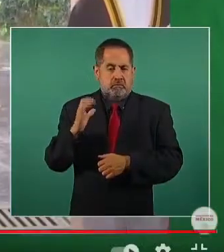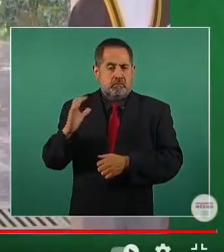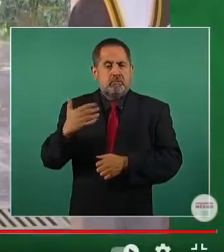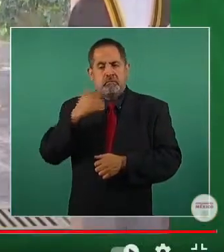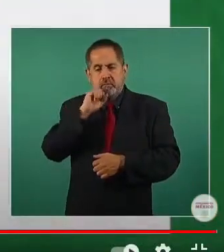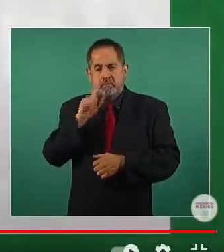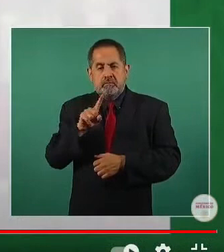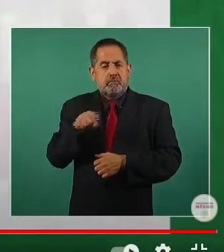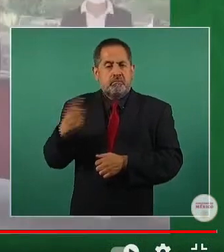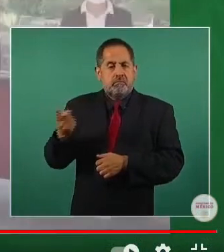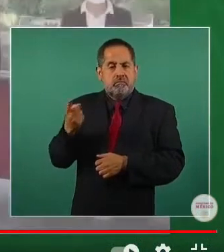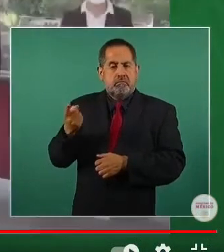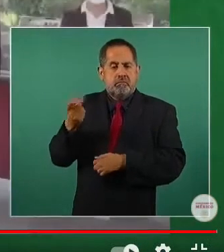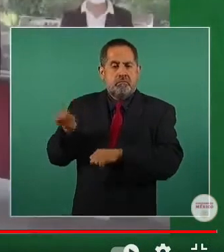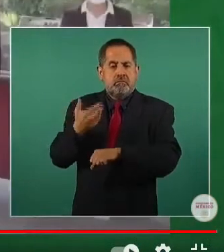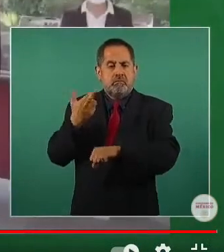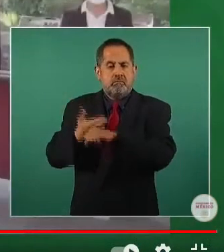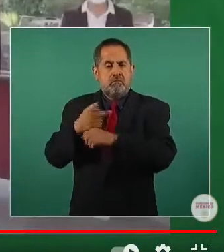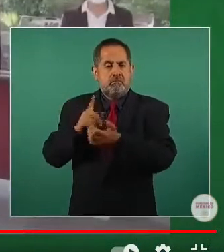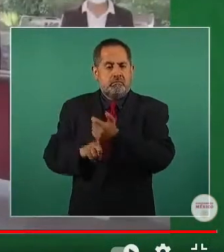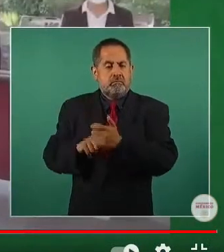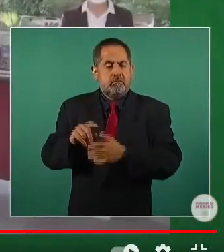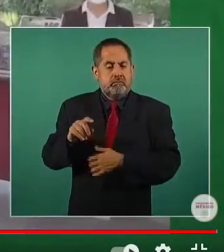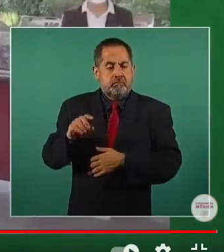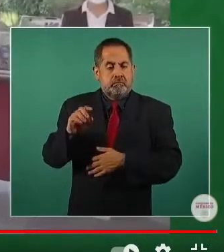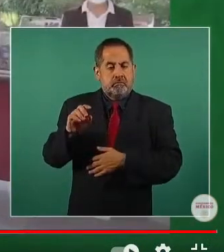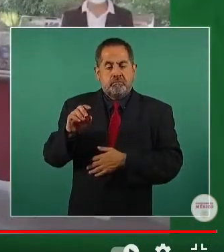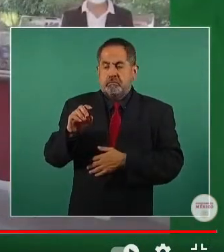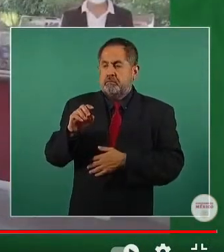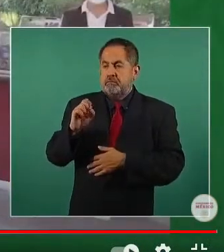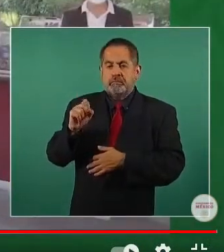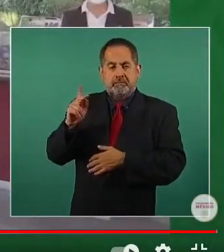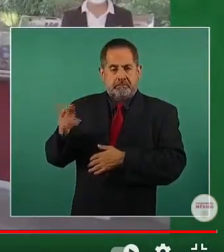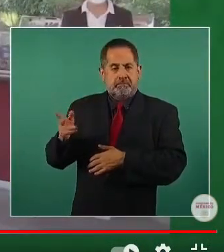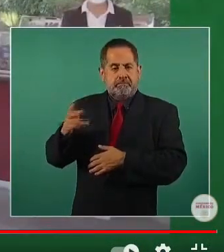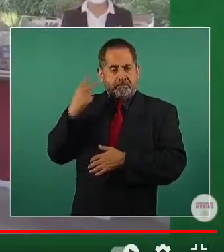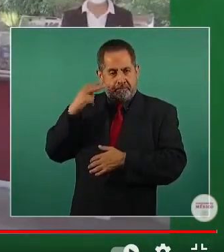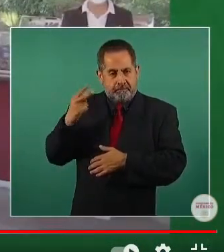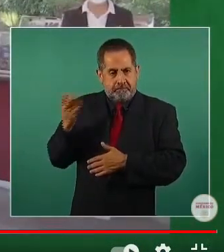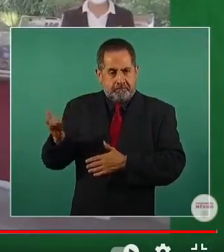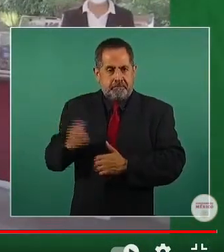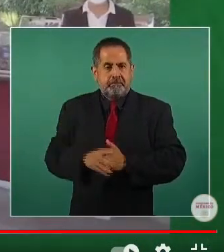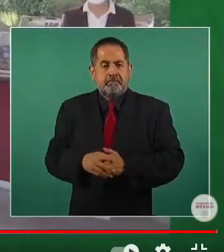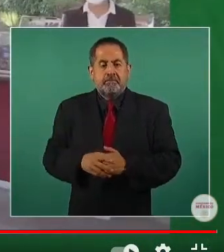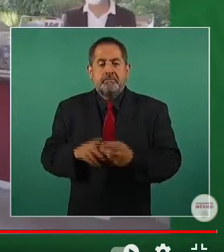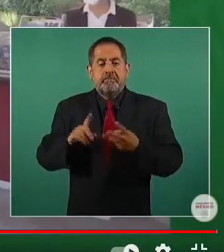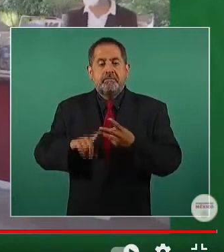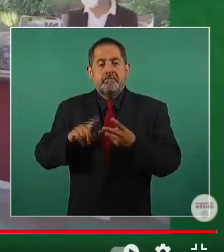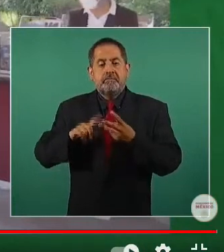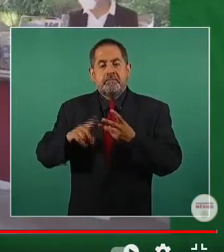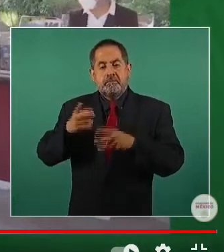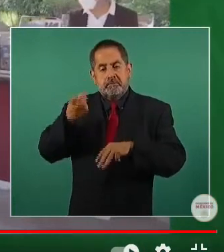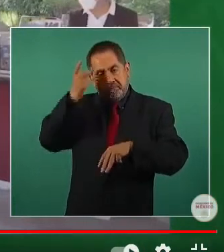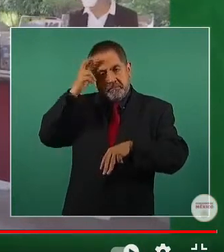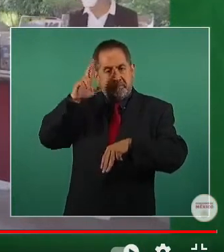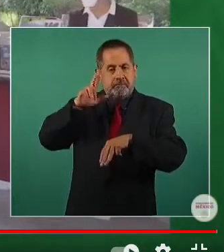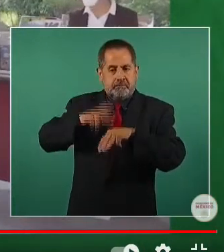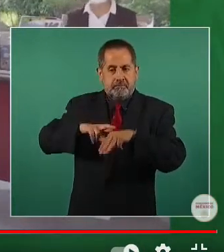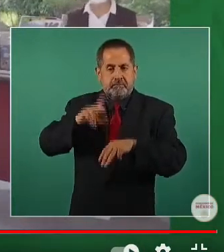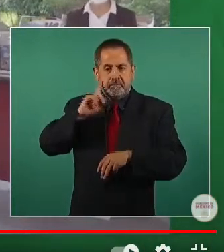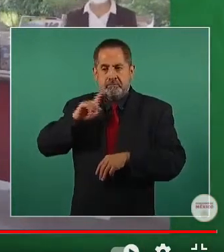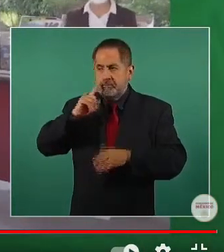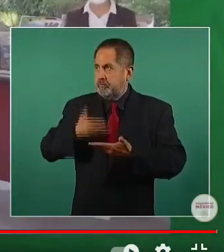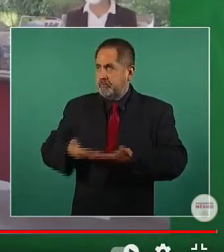nuestro secretario de Educación de aquí de Veracruz, el profesor Saint Yacen, nuestra directora que nos ha hecho favor